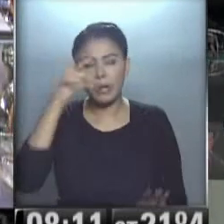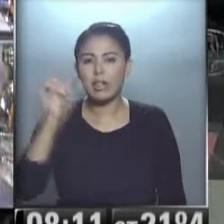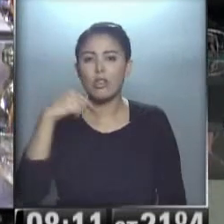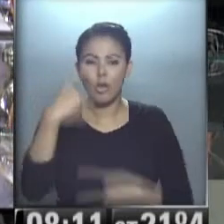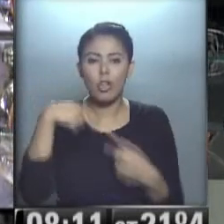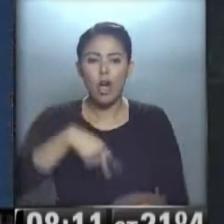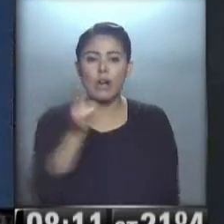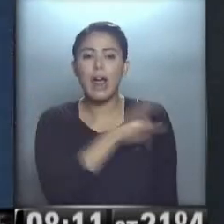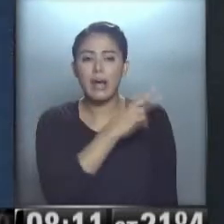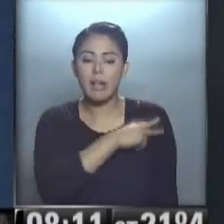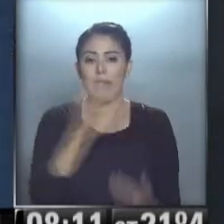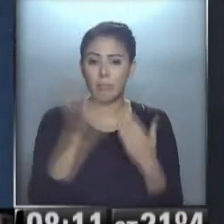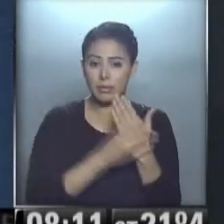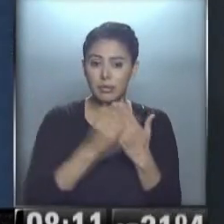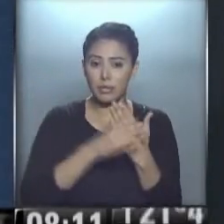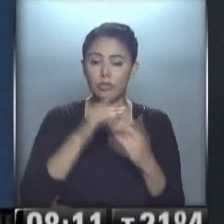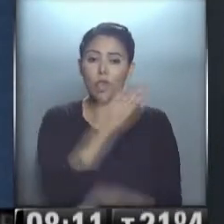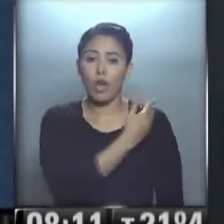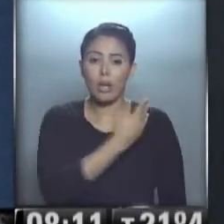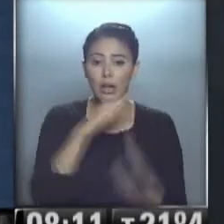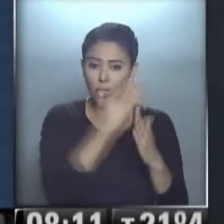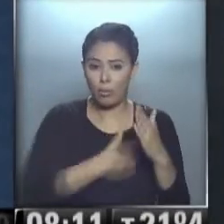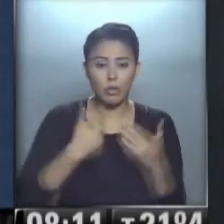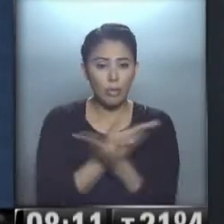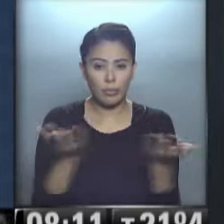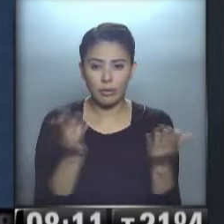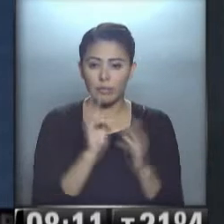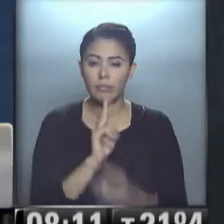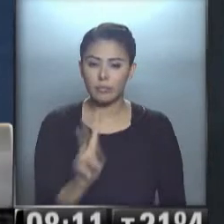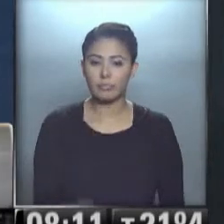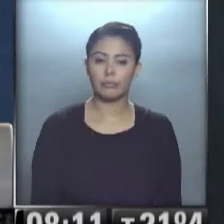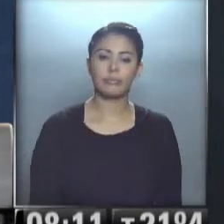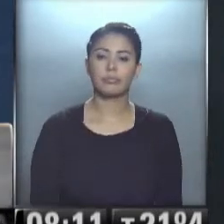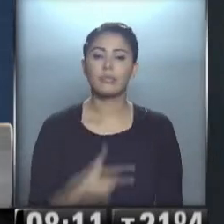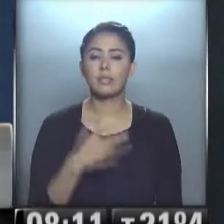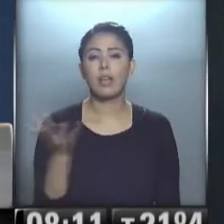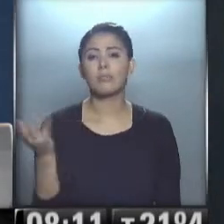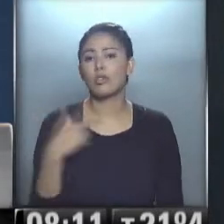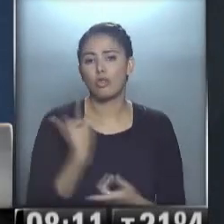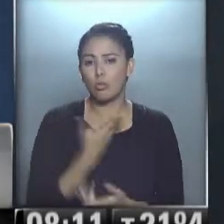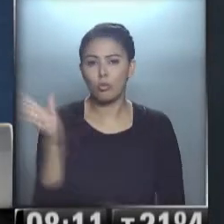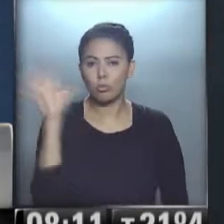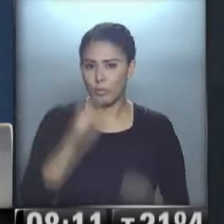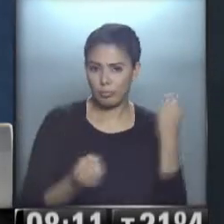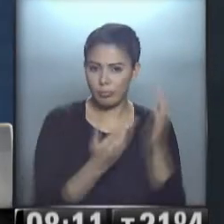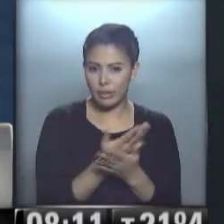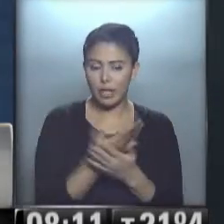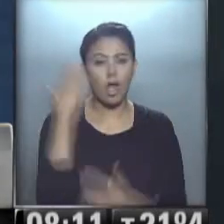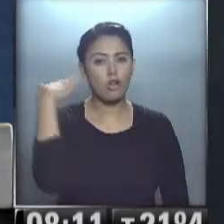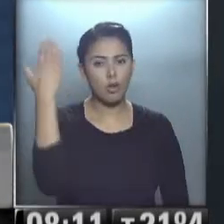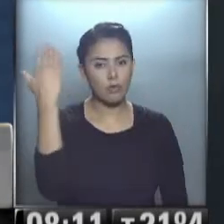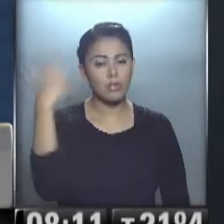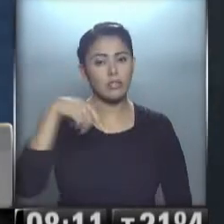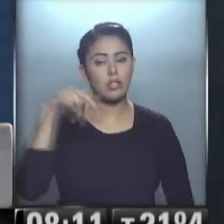porque ya está hablando el jefe de gabinete de Casa de Gobierno, quien escuchamos. De acuerdo. La presente conferencia de prensa, como lo hacemos habitualmente todas las mañanas, es